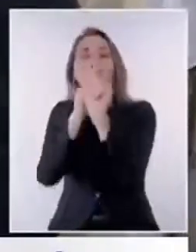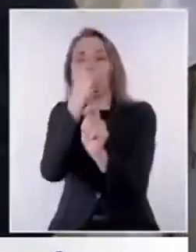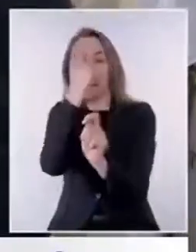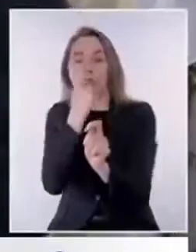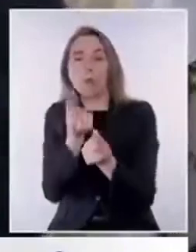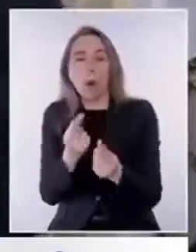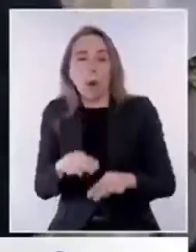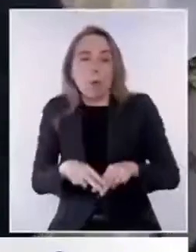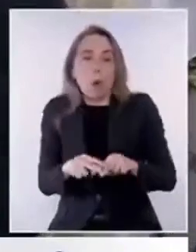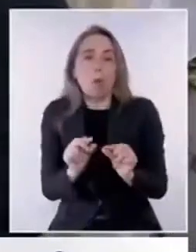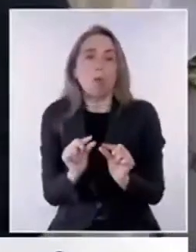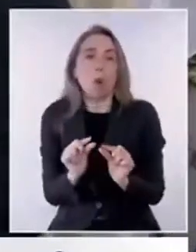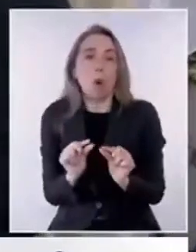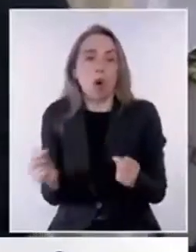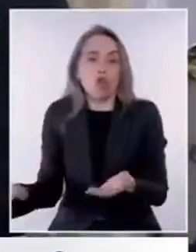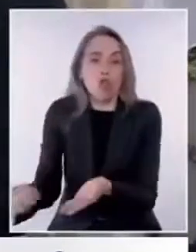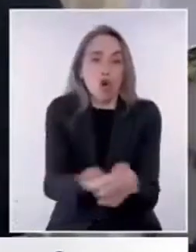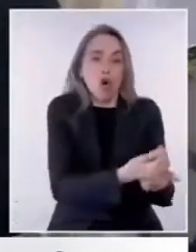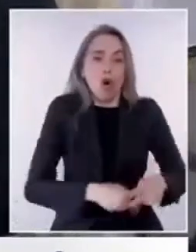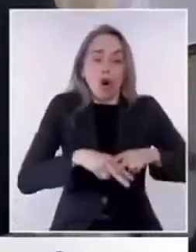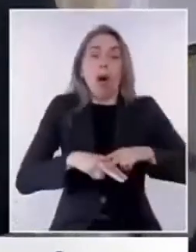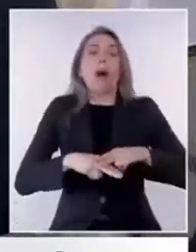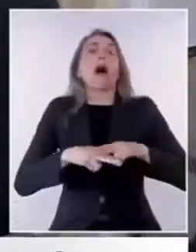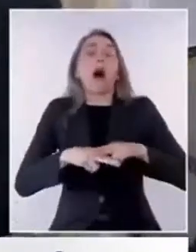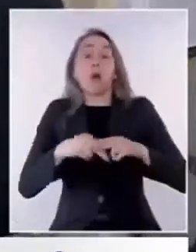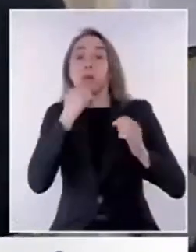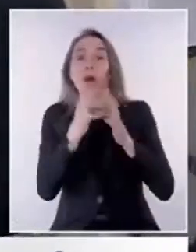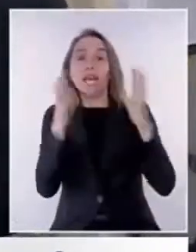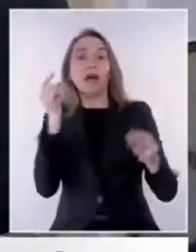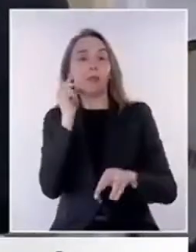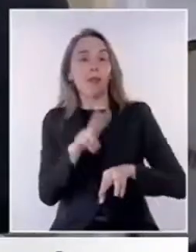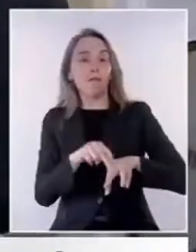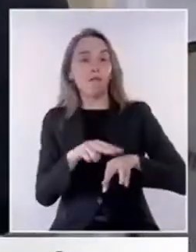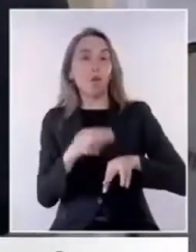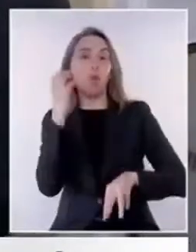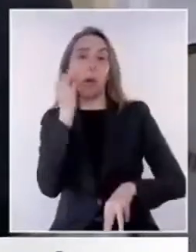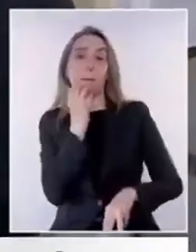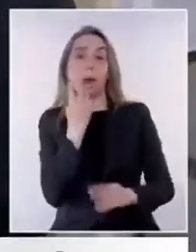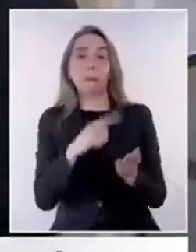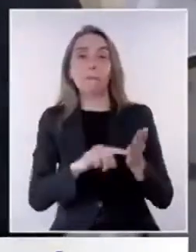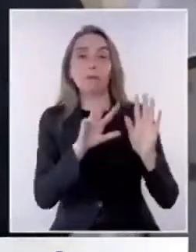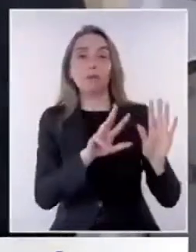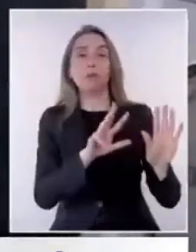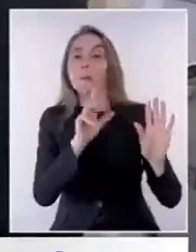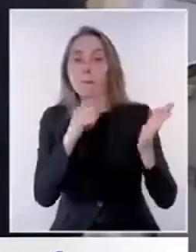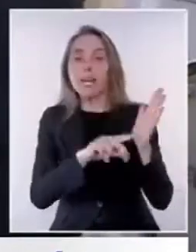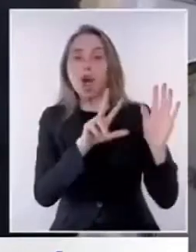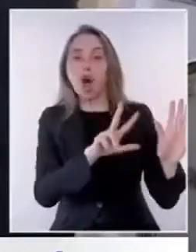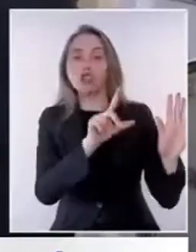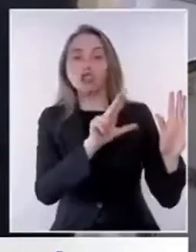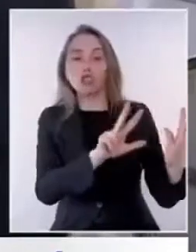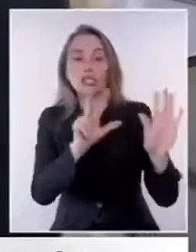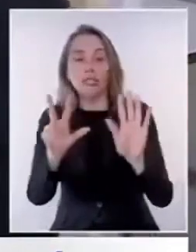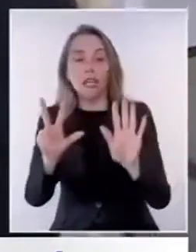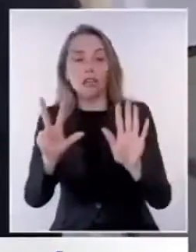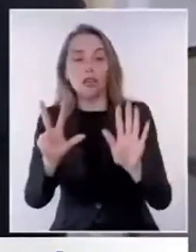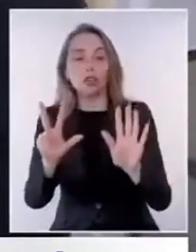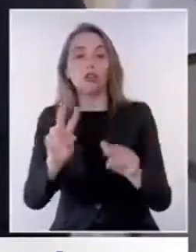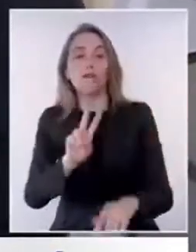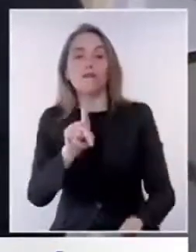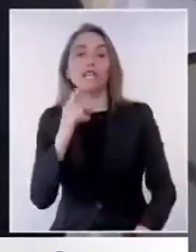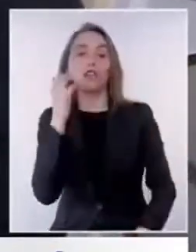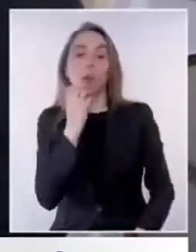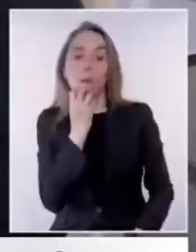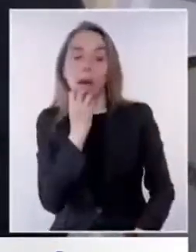a los recursos que se recaudaron y la viuda de Prat, pues en el año 88, cuando se extraen, y el 21 de